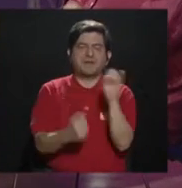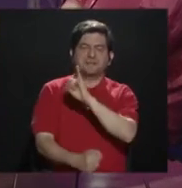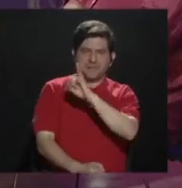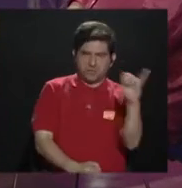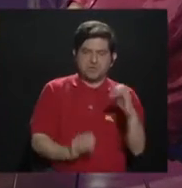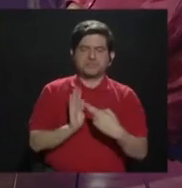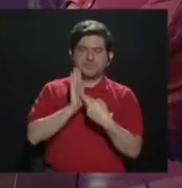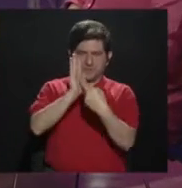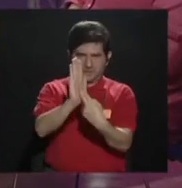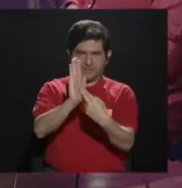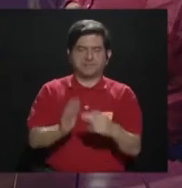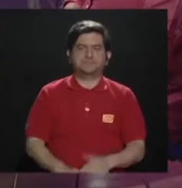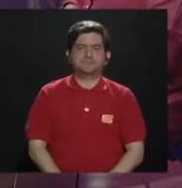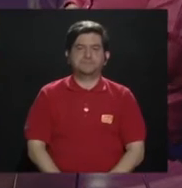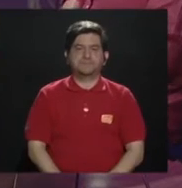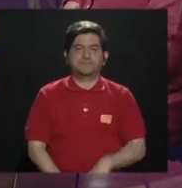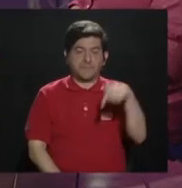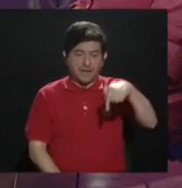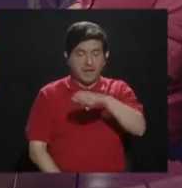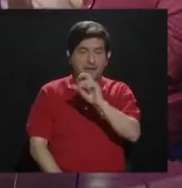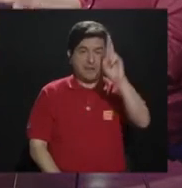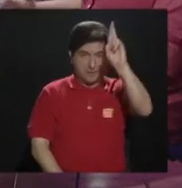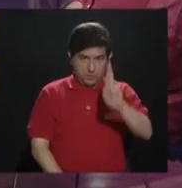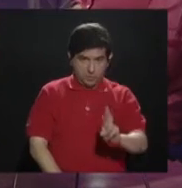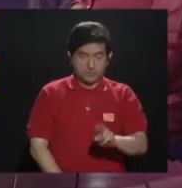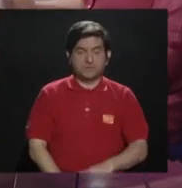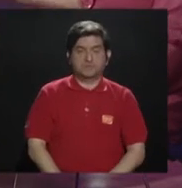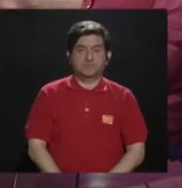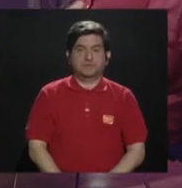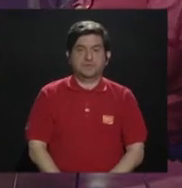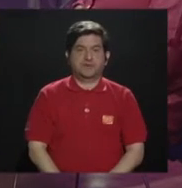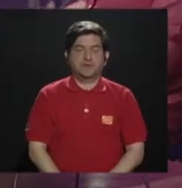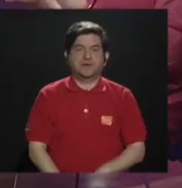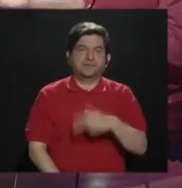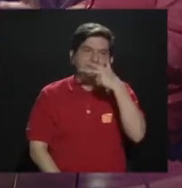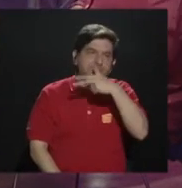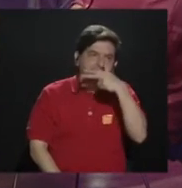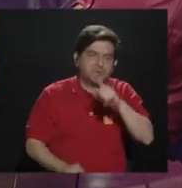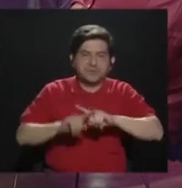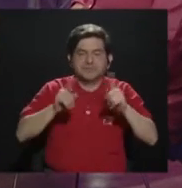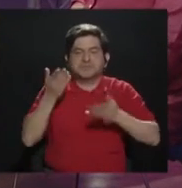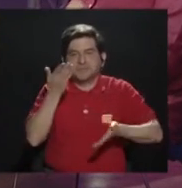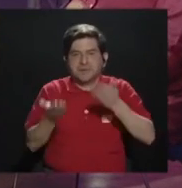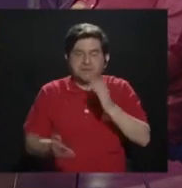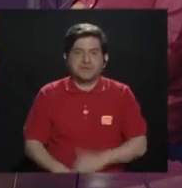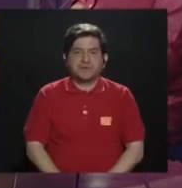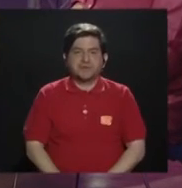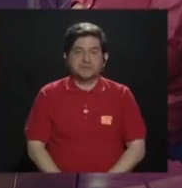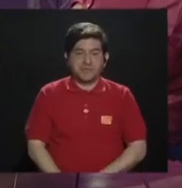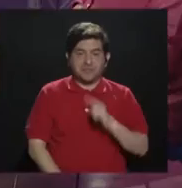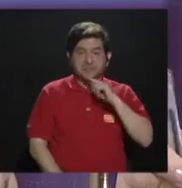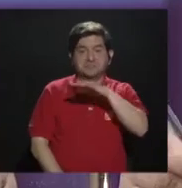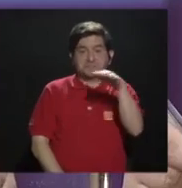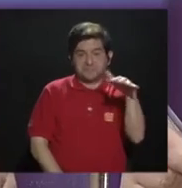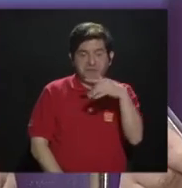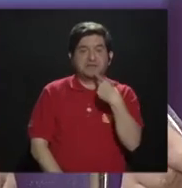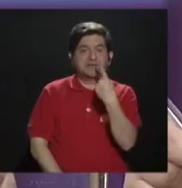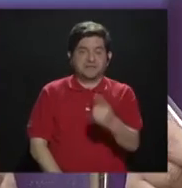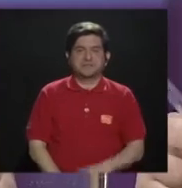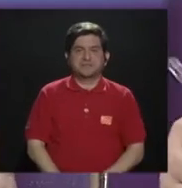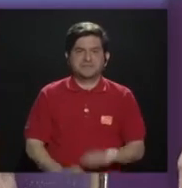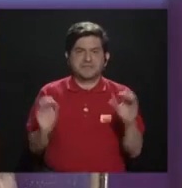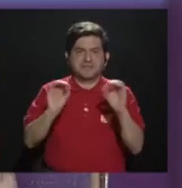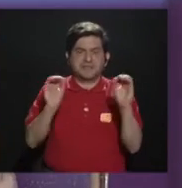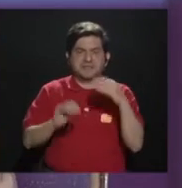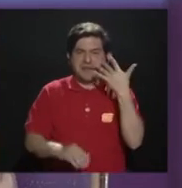izquierda. Acá en Costa Rica, en términos de chiste, pero que a lo mejor tiene alguna dimensión de realidad, decimos que no hay